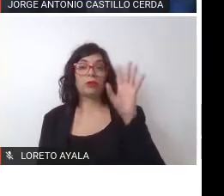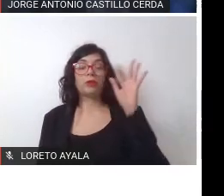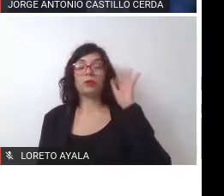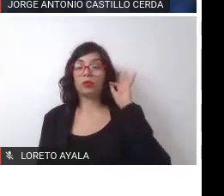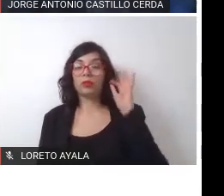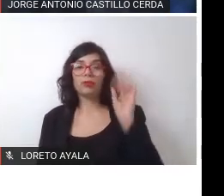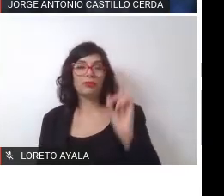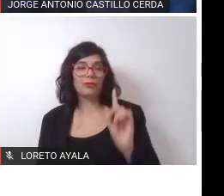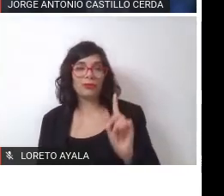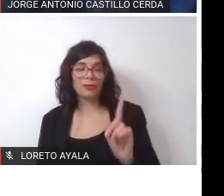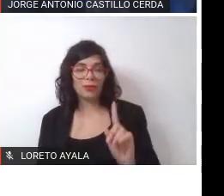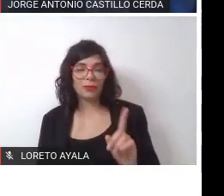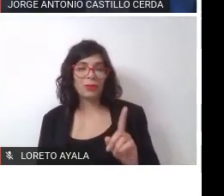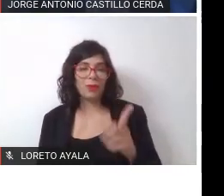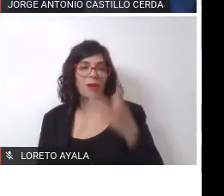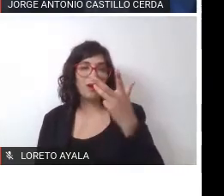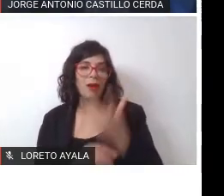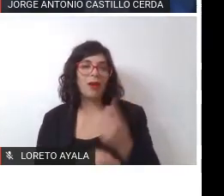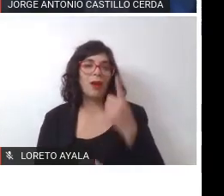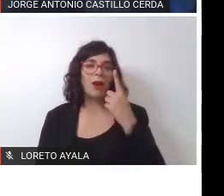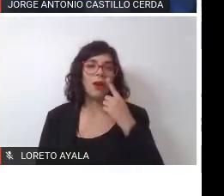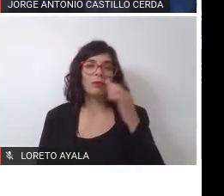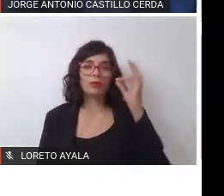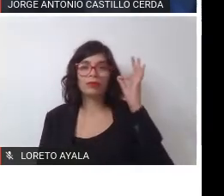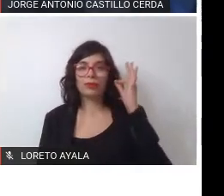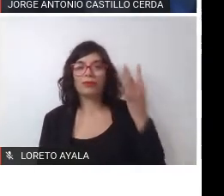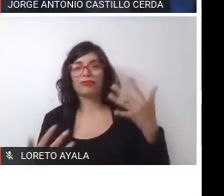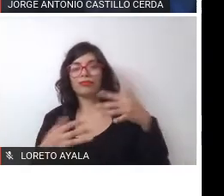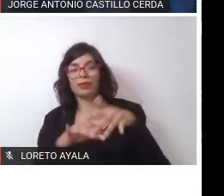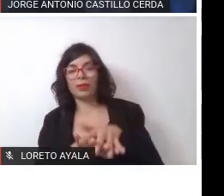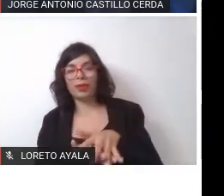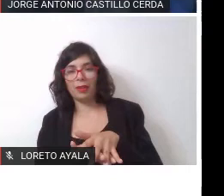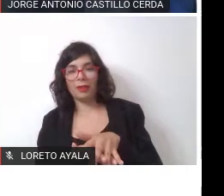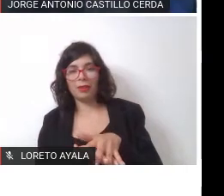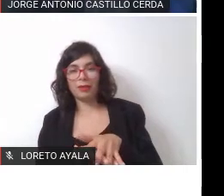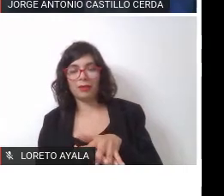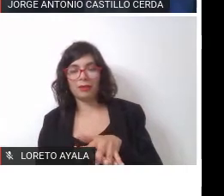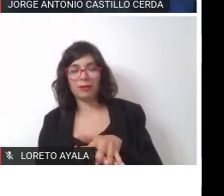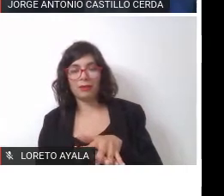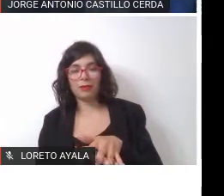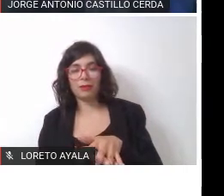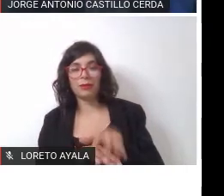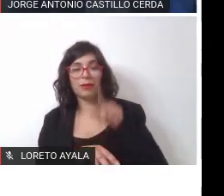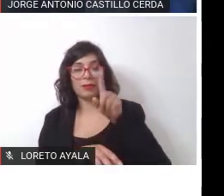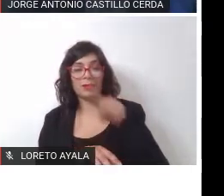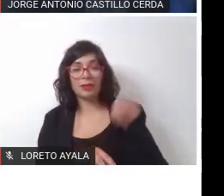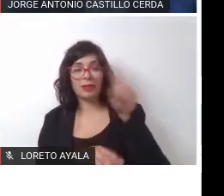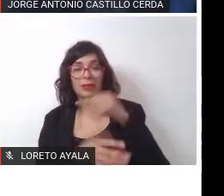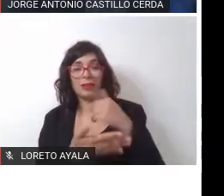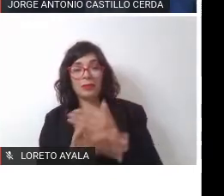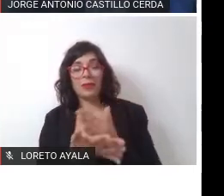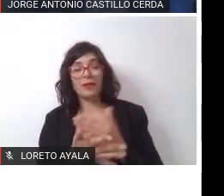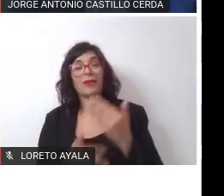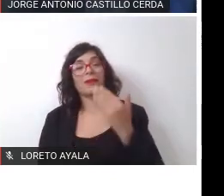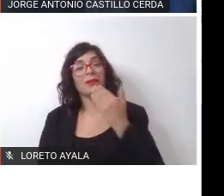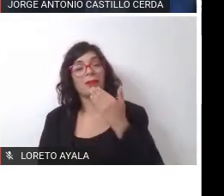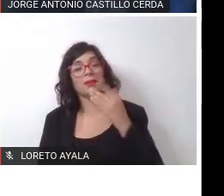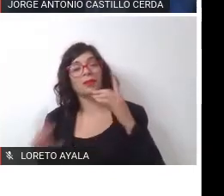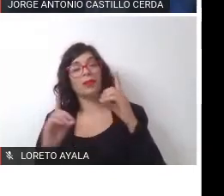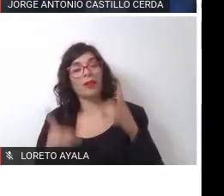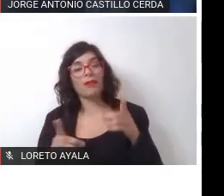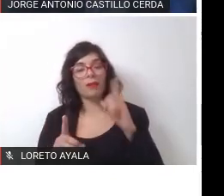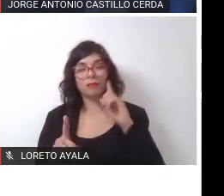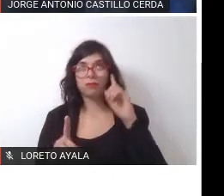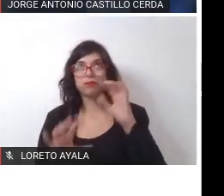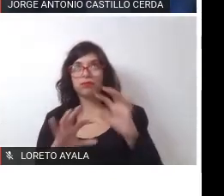general. Tengo damas y varones. Por lo tanto, esta planificación también está